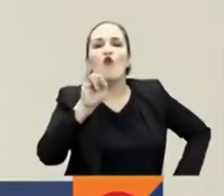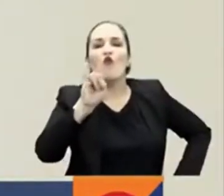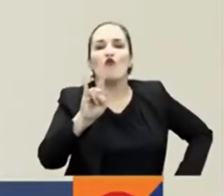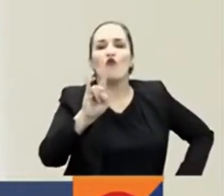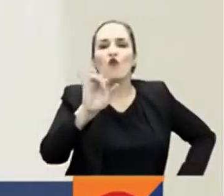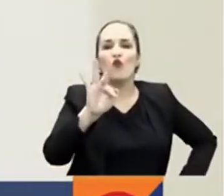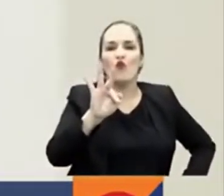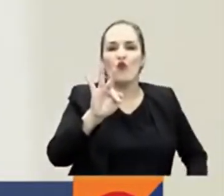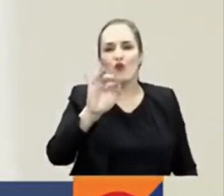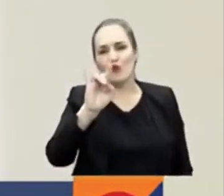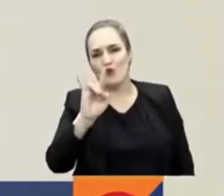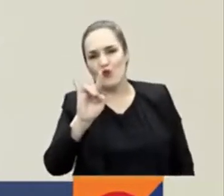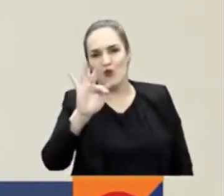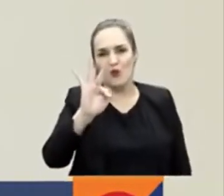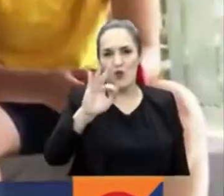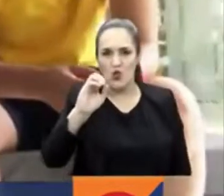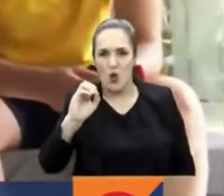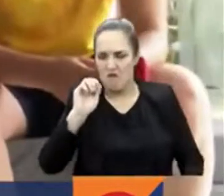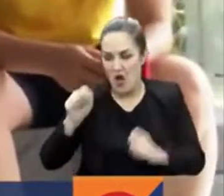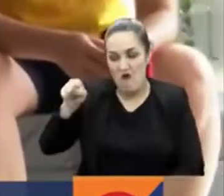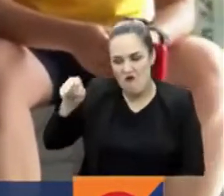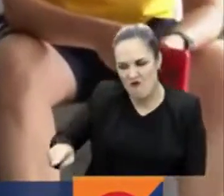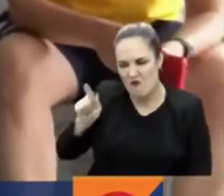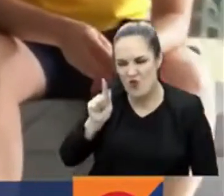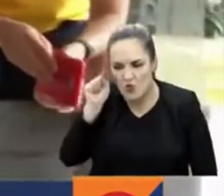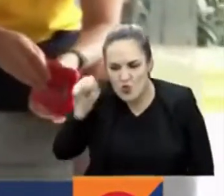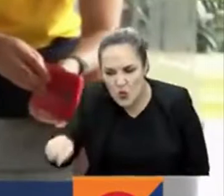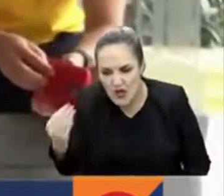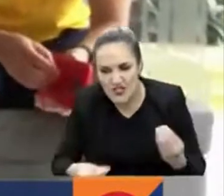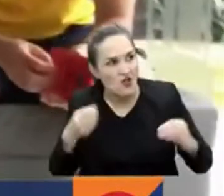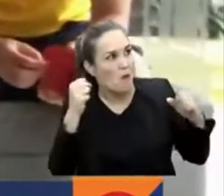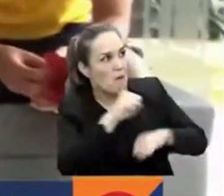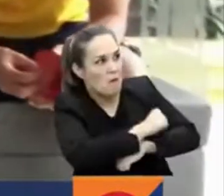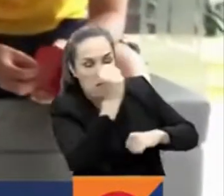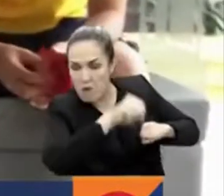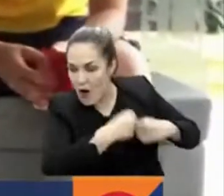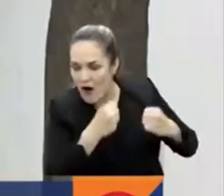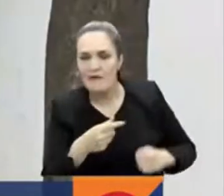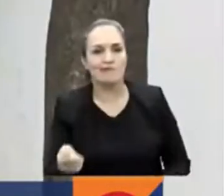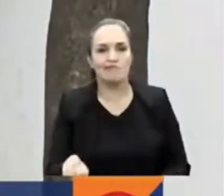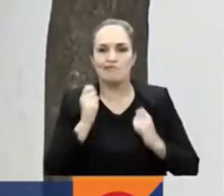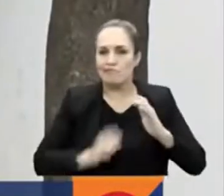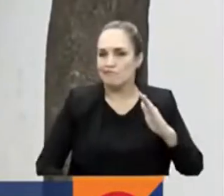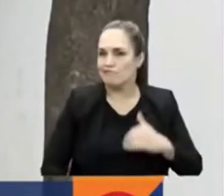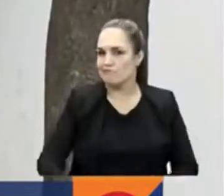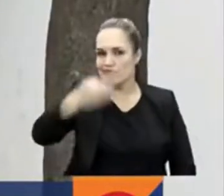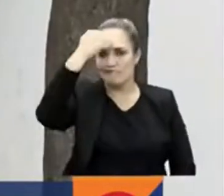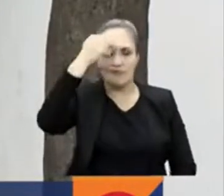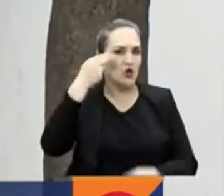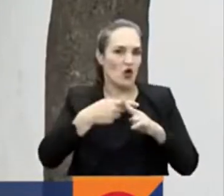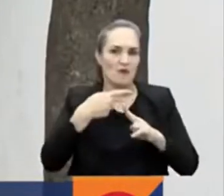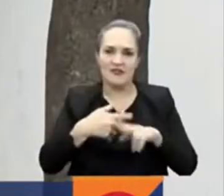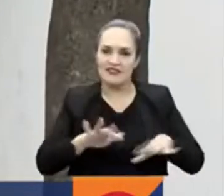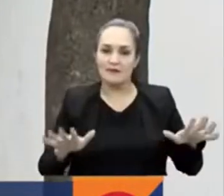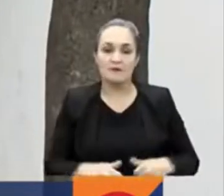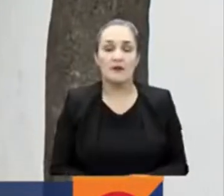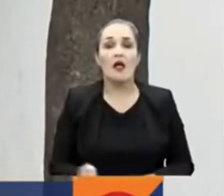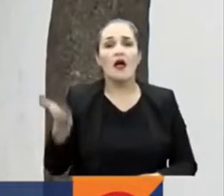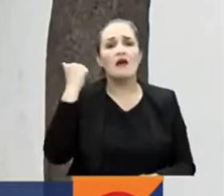desde niño. ¿Y fue el fútbol profesional siempre su sueño? Tuve la oportunidad de estar en el